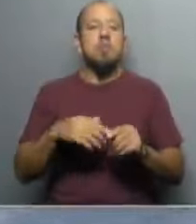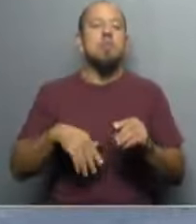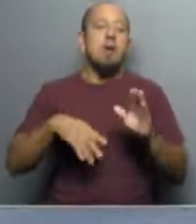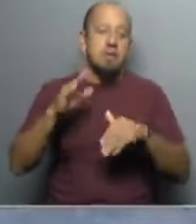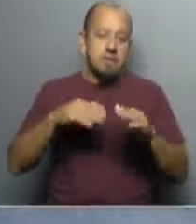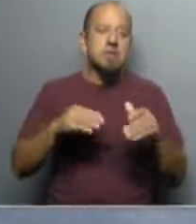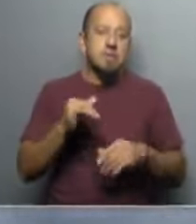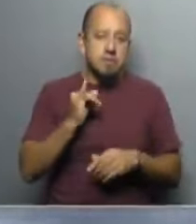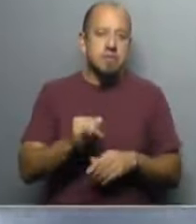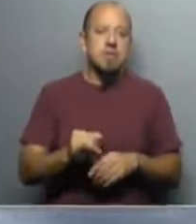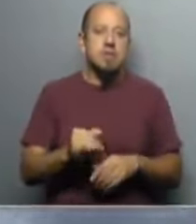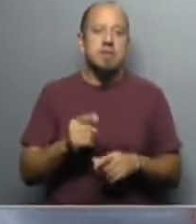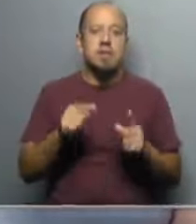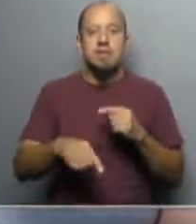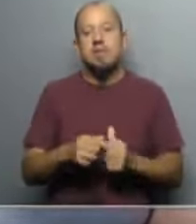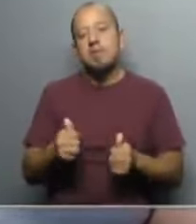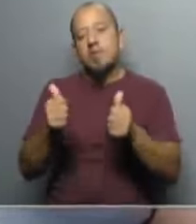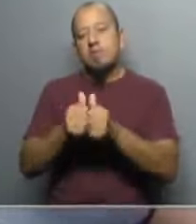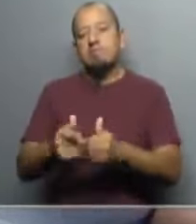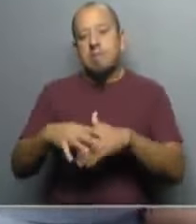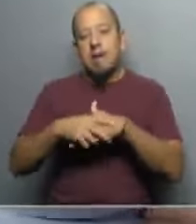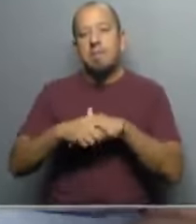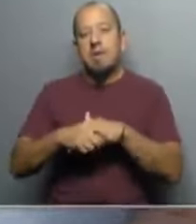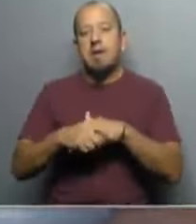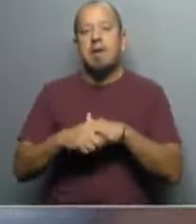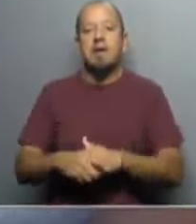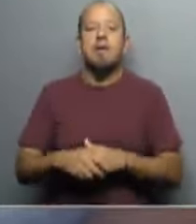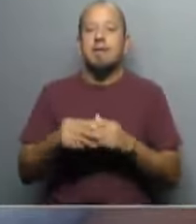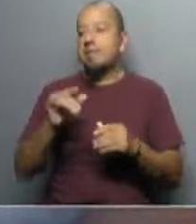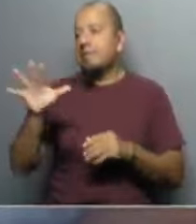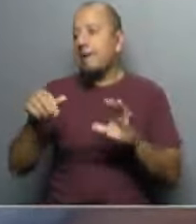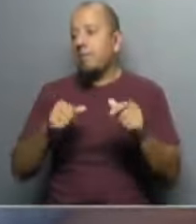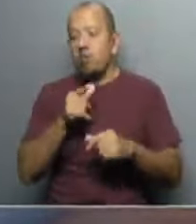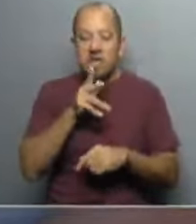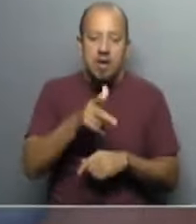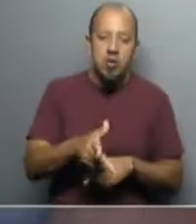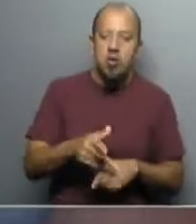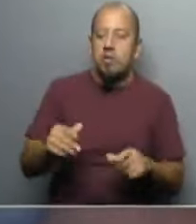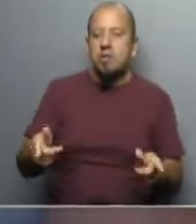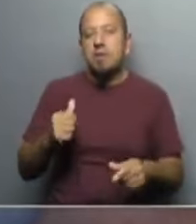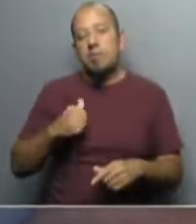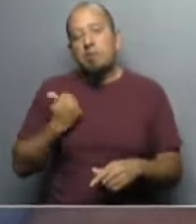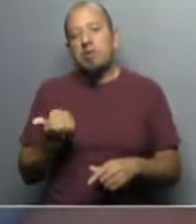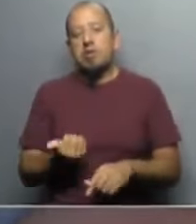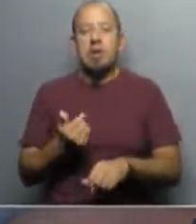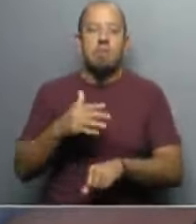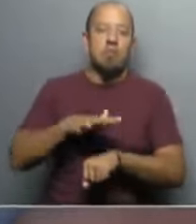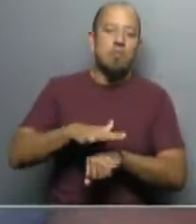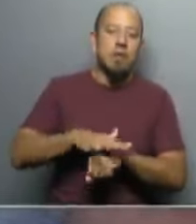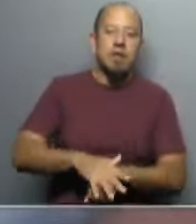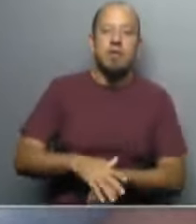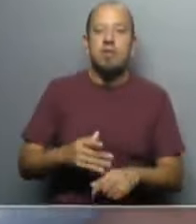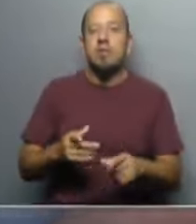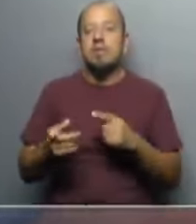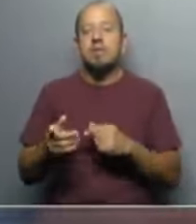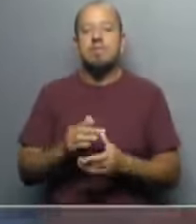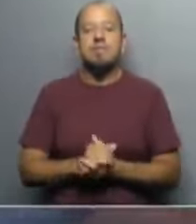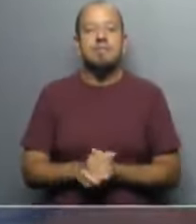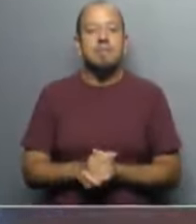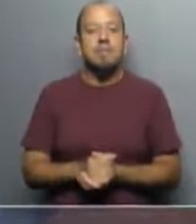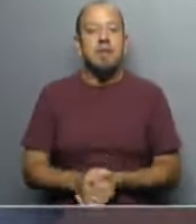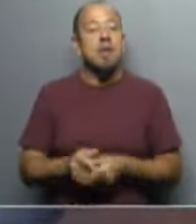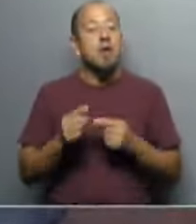entonces sí. Y nos juntamos con una amiga, traer a los nenes, aprovechar el rato, sí, el solcito. Ahí está, ¿y